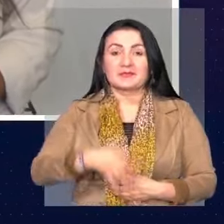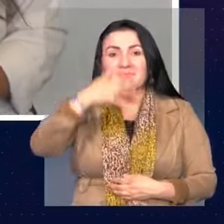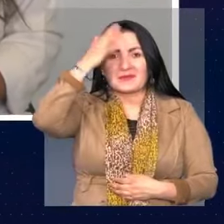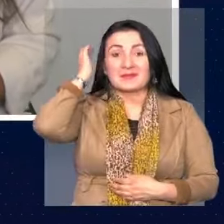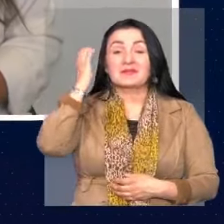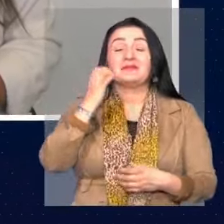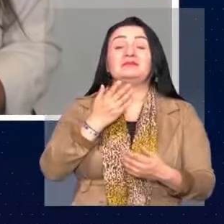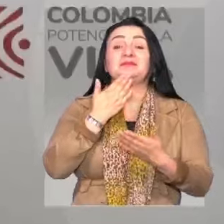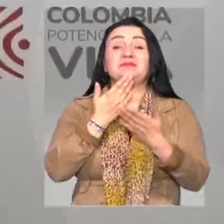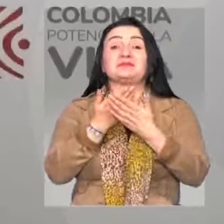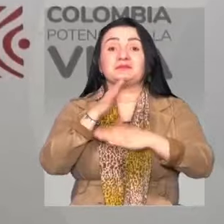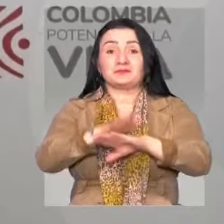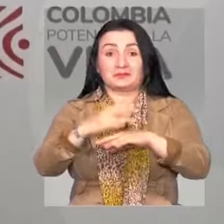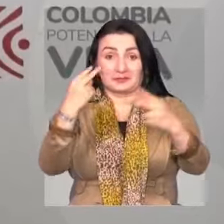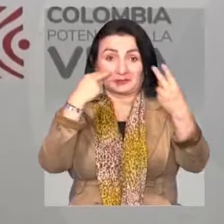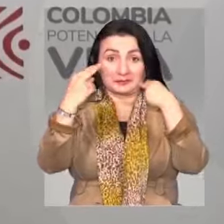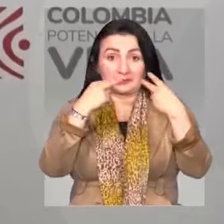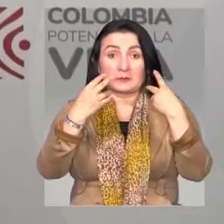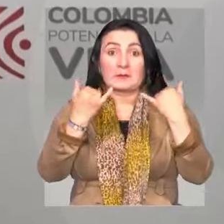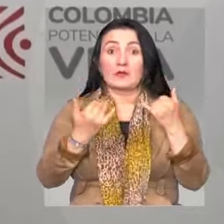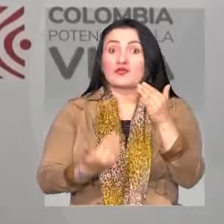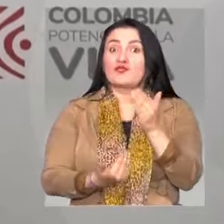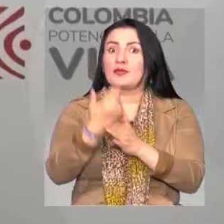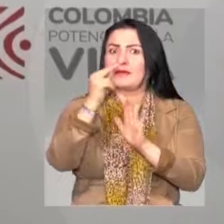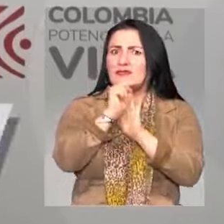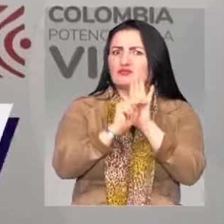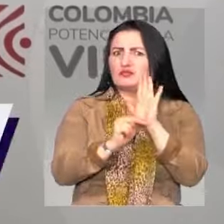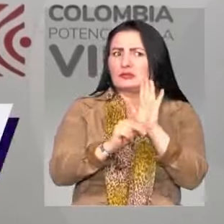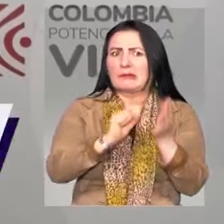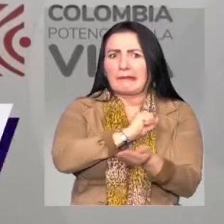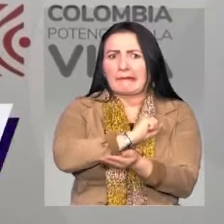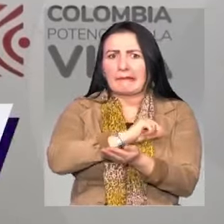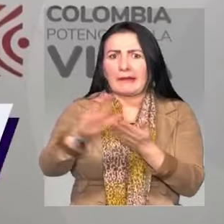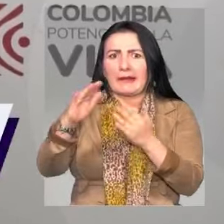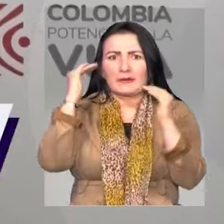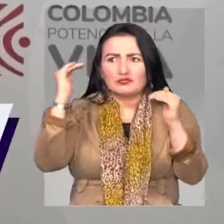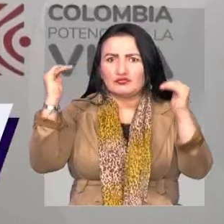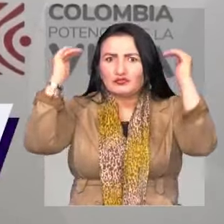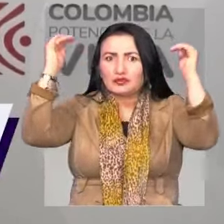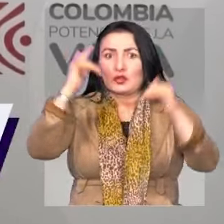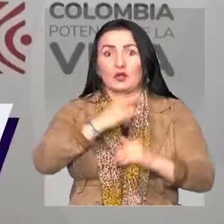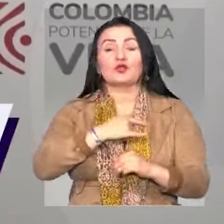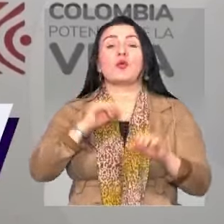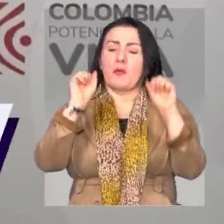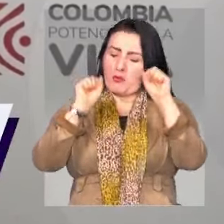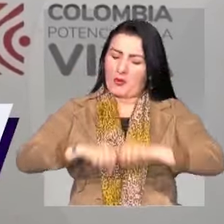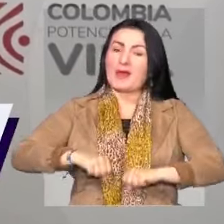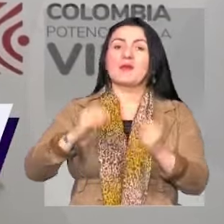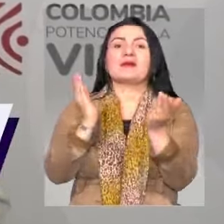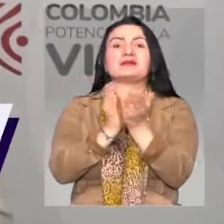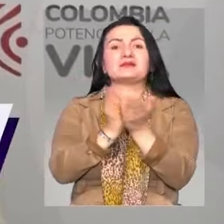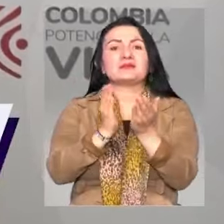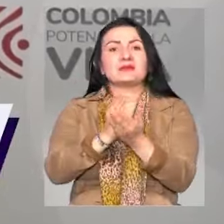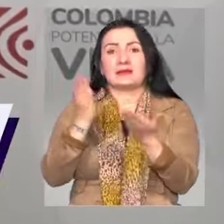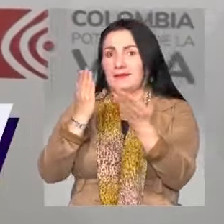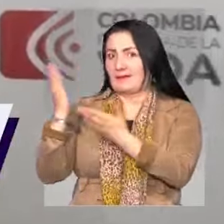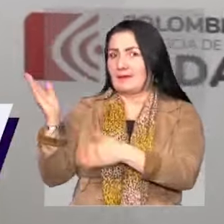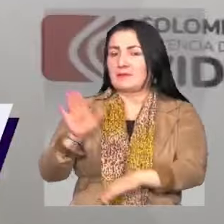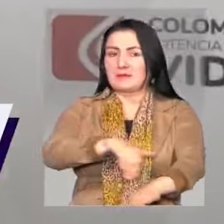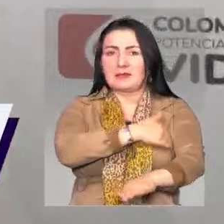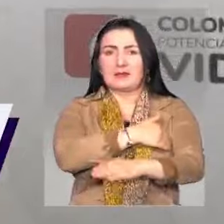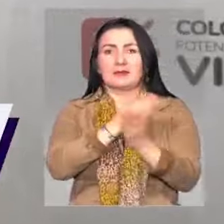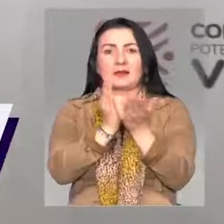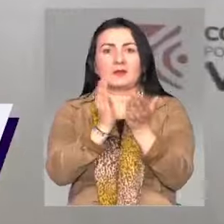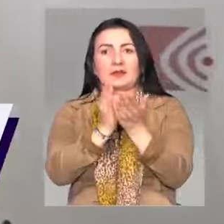Cristian y televidentes, buenas tardes. Pues mire, esta nueva política de gratuidad en la educación superior se llama Puedo Estudiar. Justamente nos acompaña la ministra